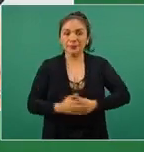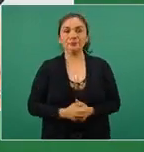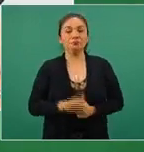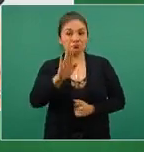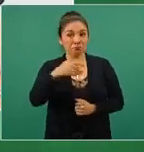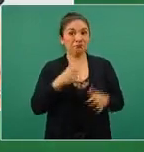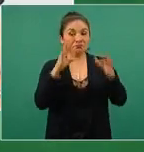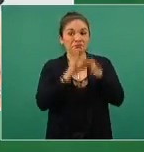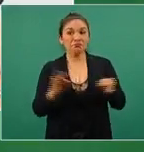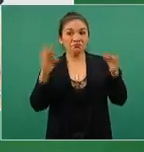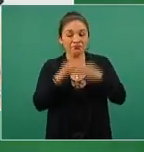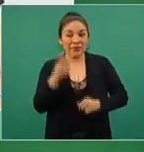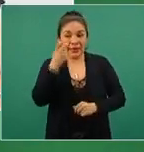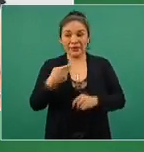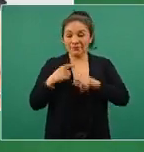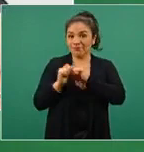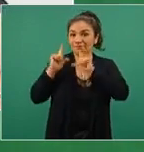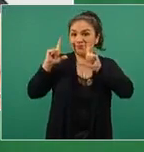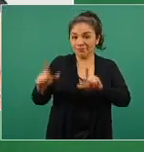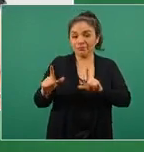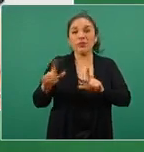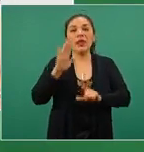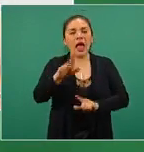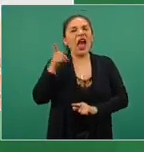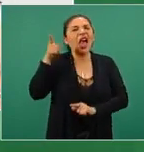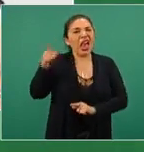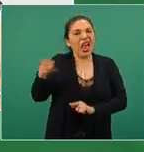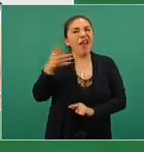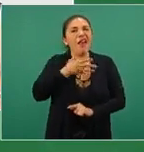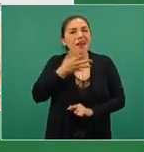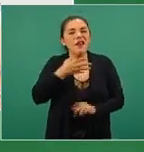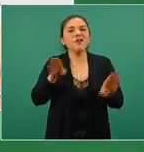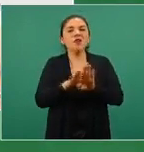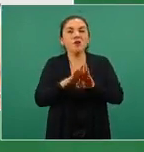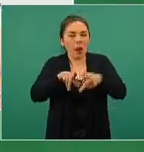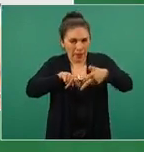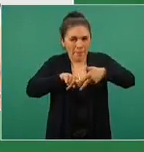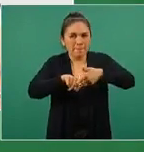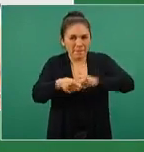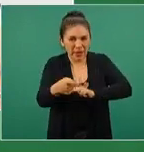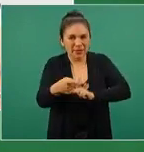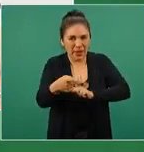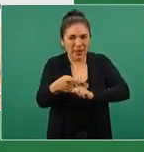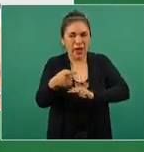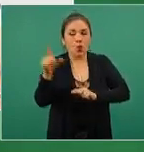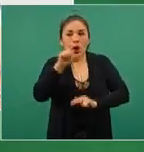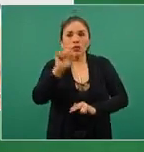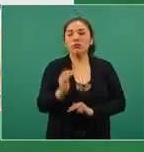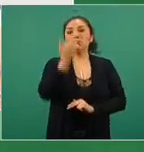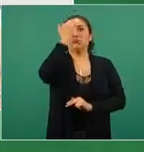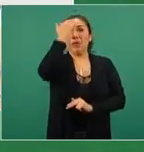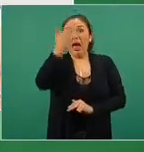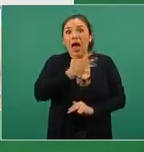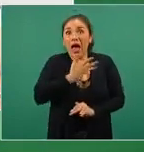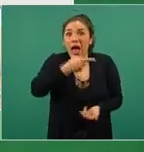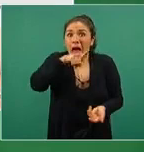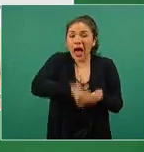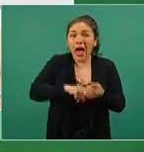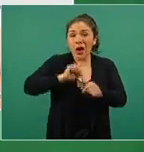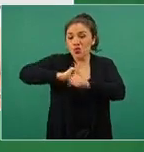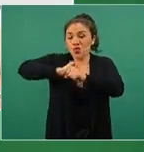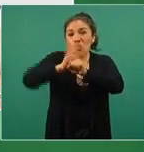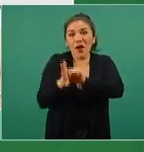Les quiero compartir esta presentación en donde al inicio de que se da a conocer la presencia de este